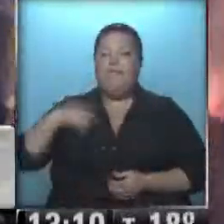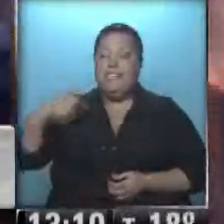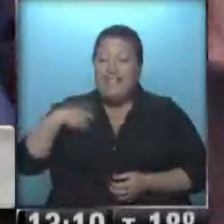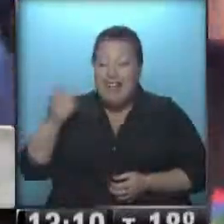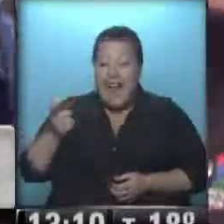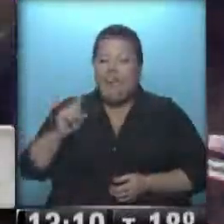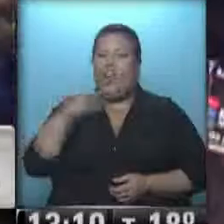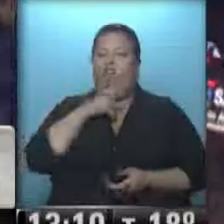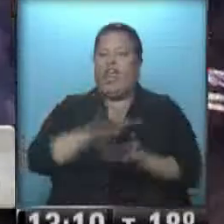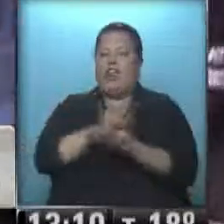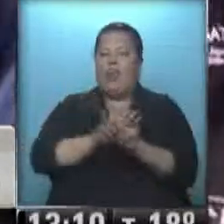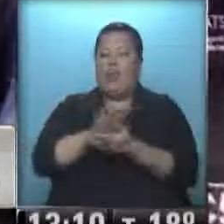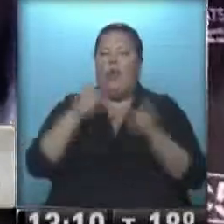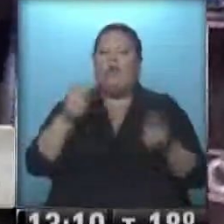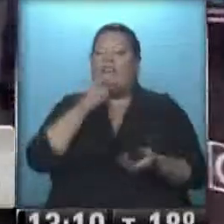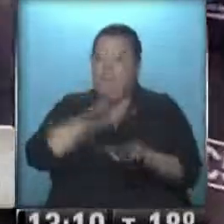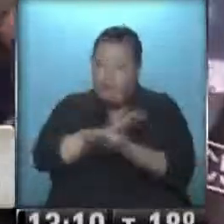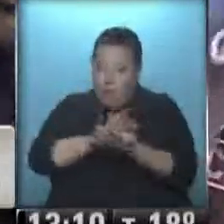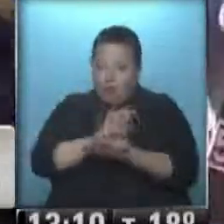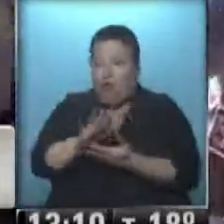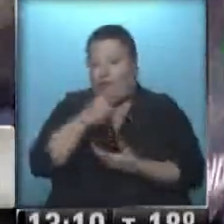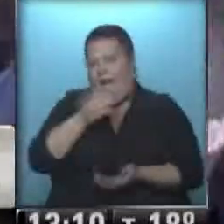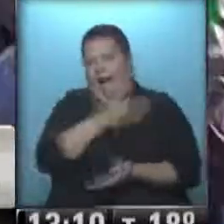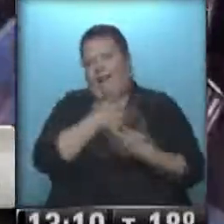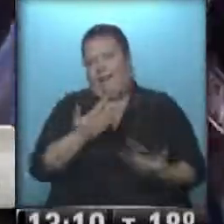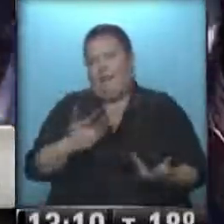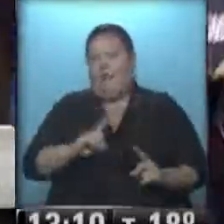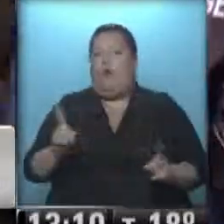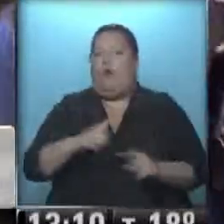no quiere resolver este problema, porque si no ya hubiese hecho algo,